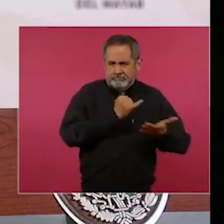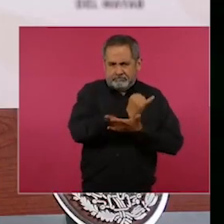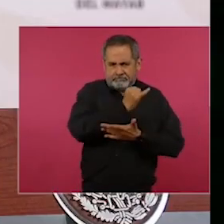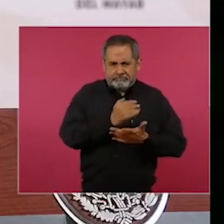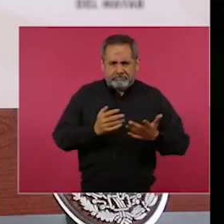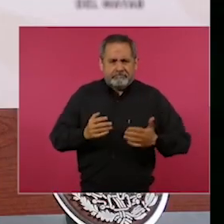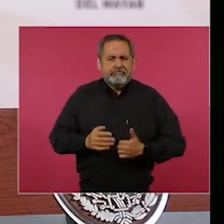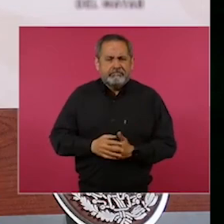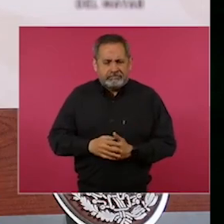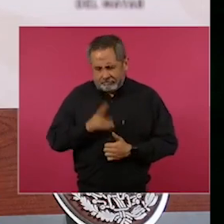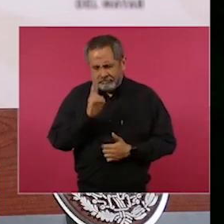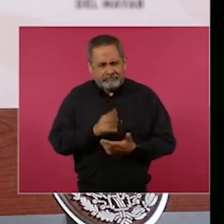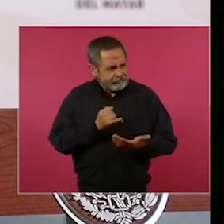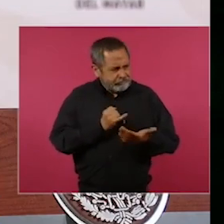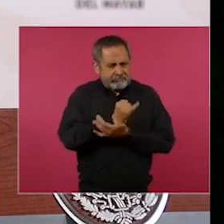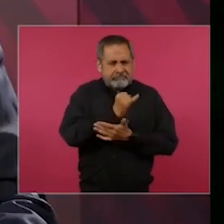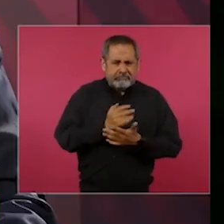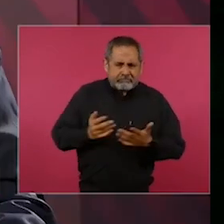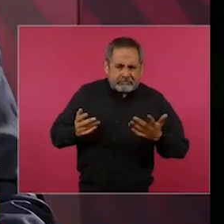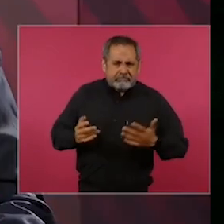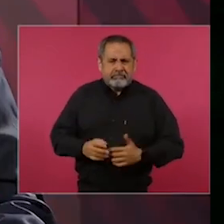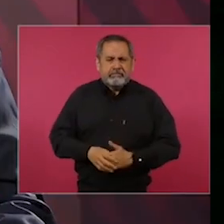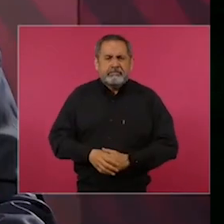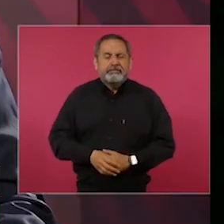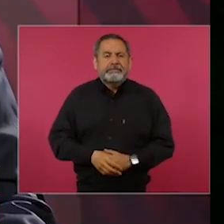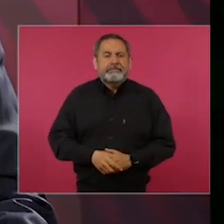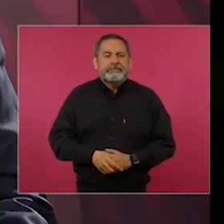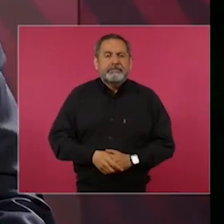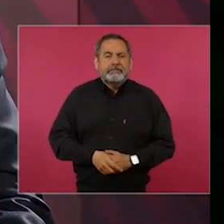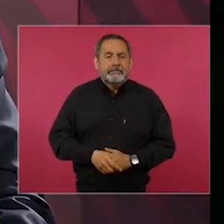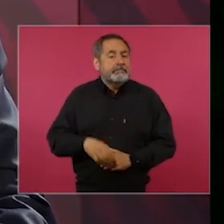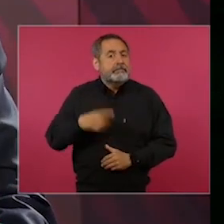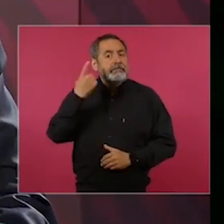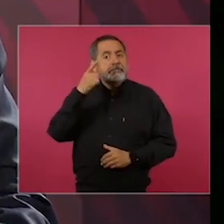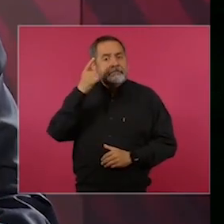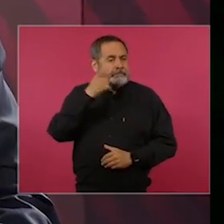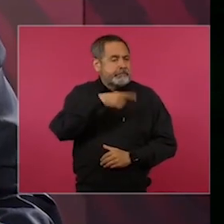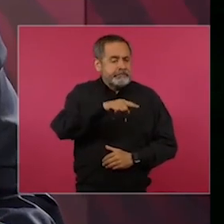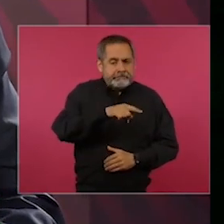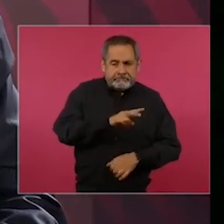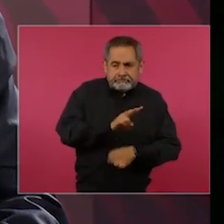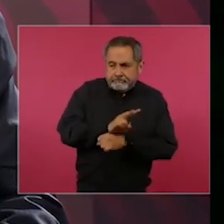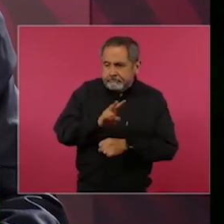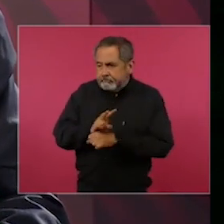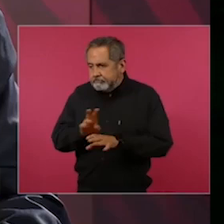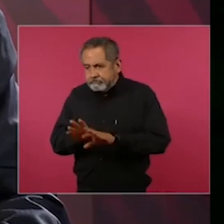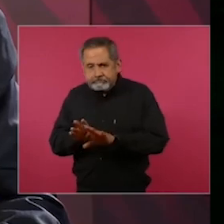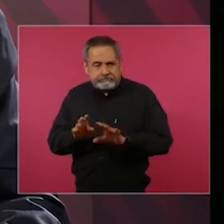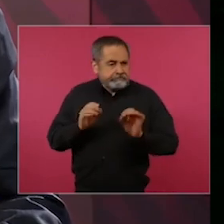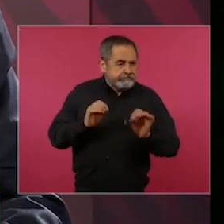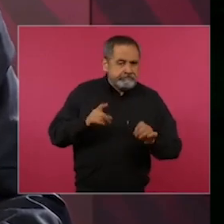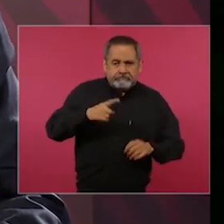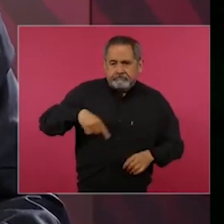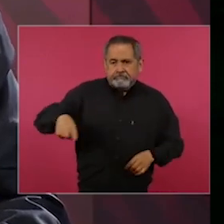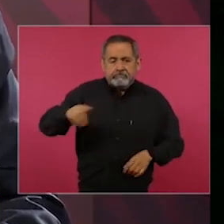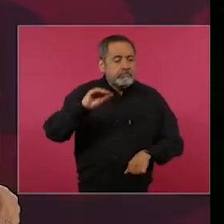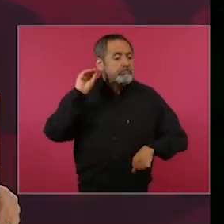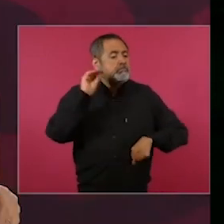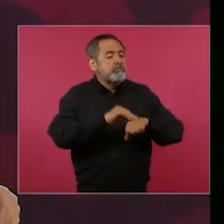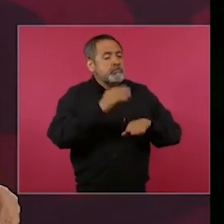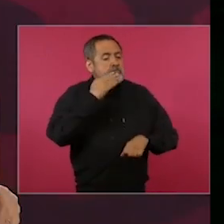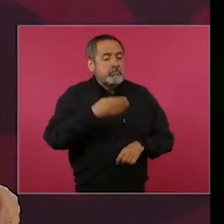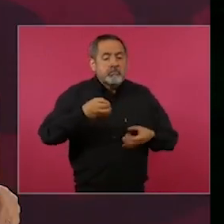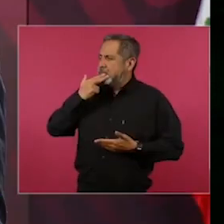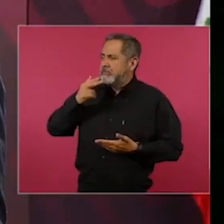el presidente Andrés Manuel López Obrador afirmó que con la reforma el Poder Judicial seguirá siendo independiente y aclaró que no dependerá